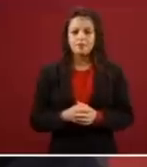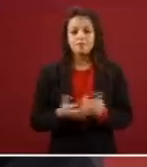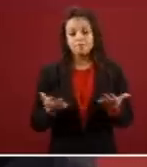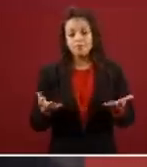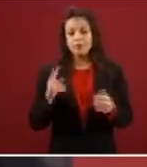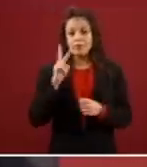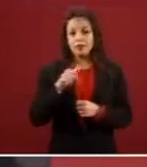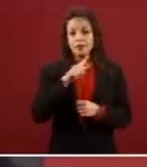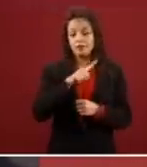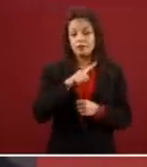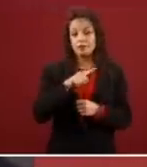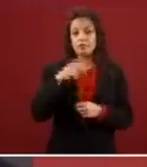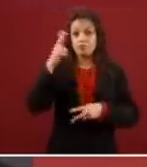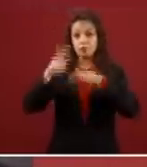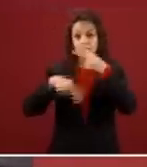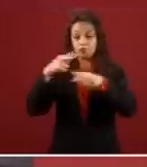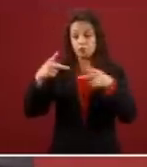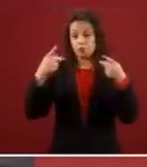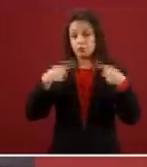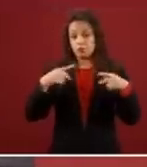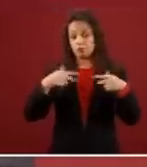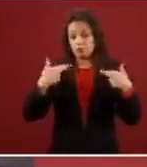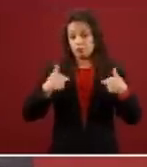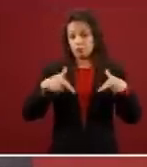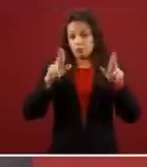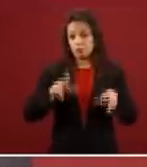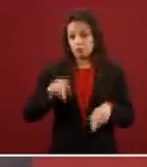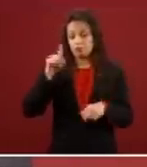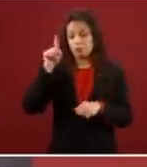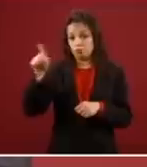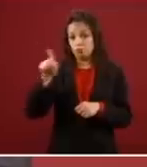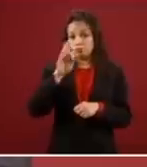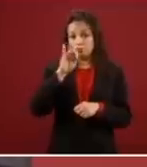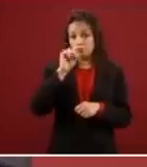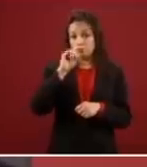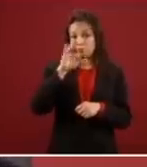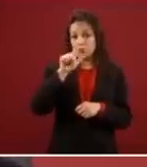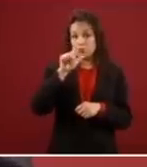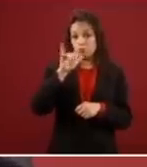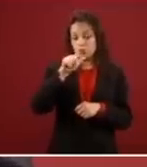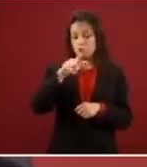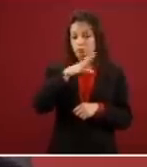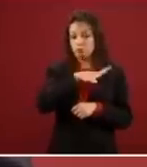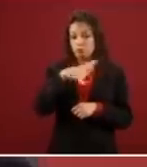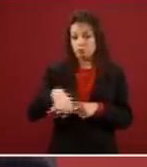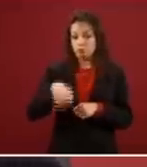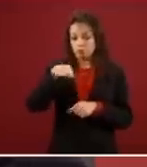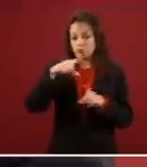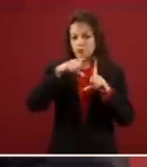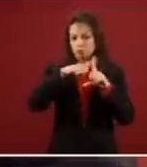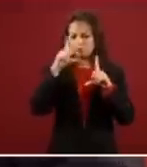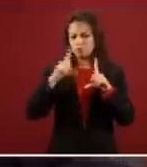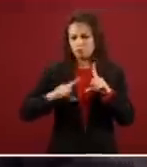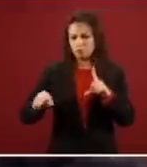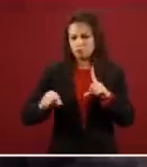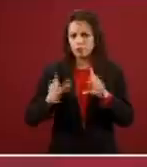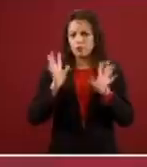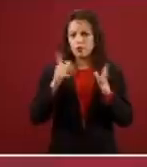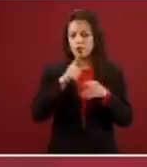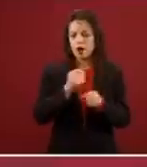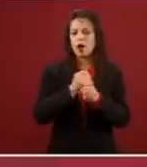fueron representantes de la Fiscalía General de la República, están avanzando